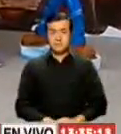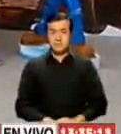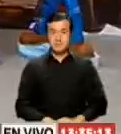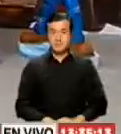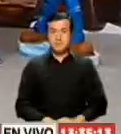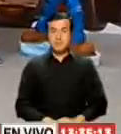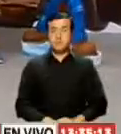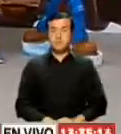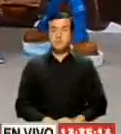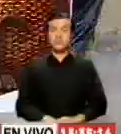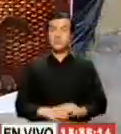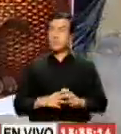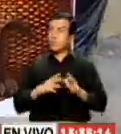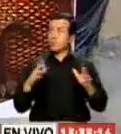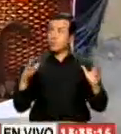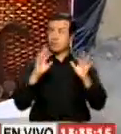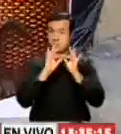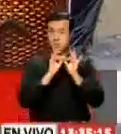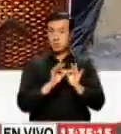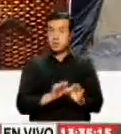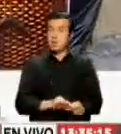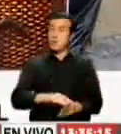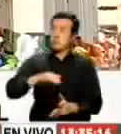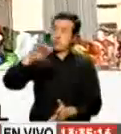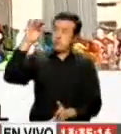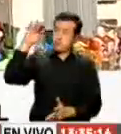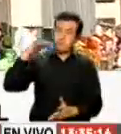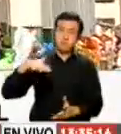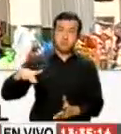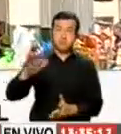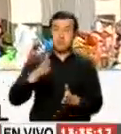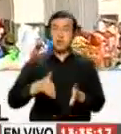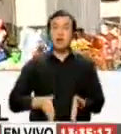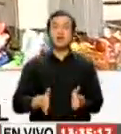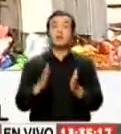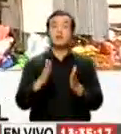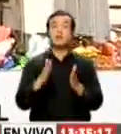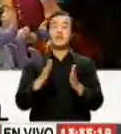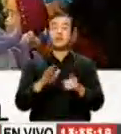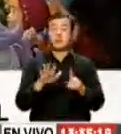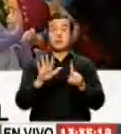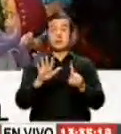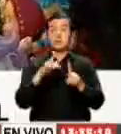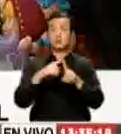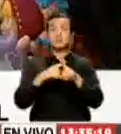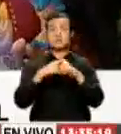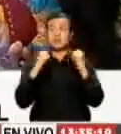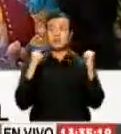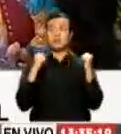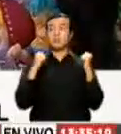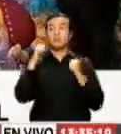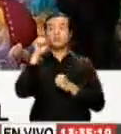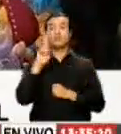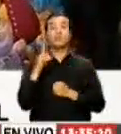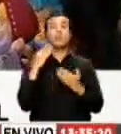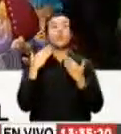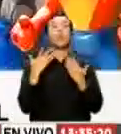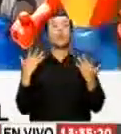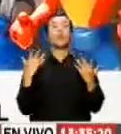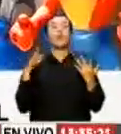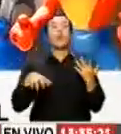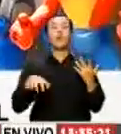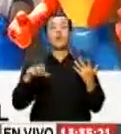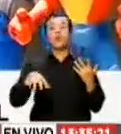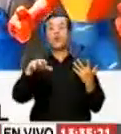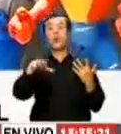Los denominados gigantes de papel y cartón se toman de a poco la tradicional calle 6 de Marzo del sur de Guayaquil. Están en cada